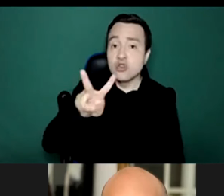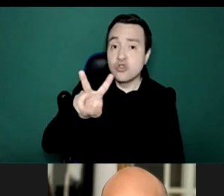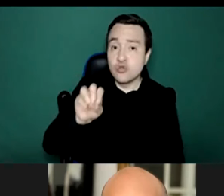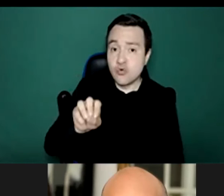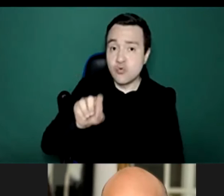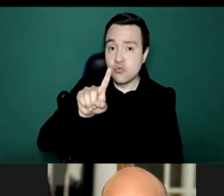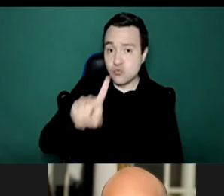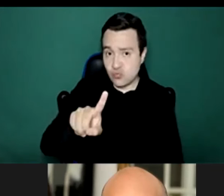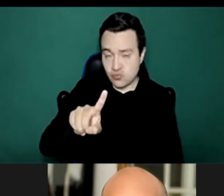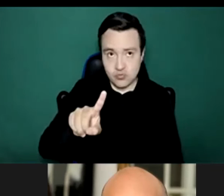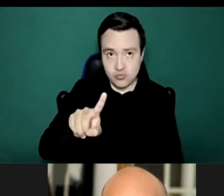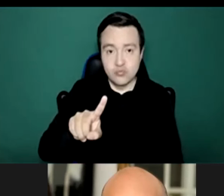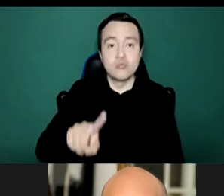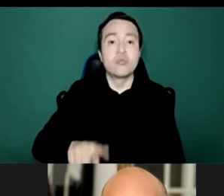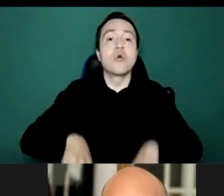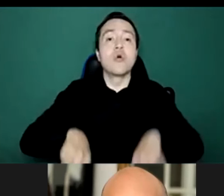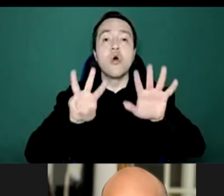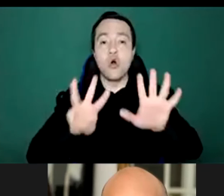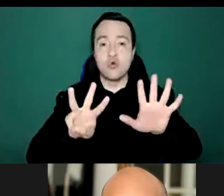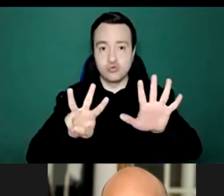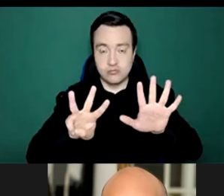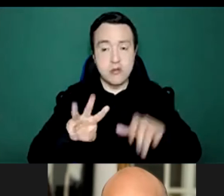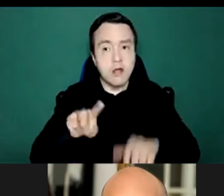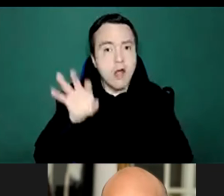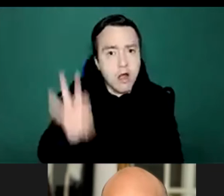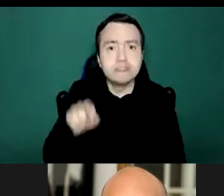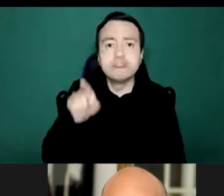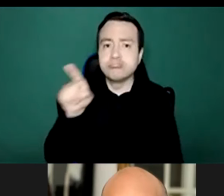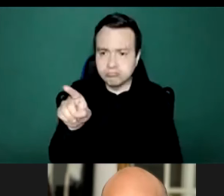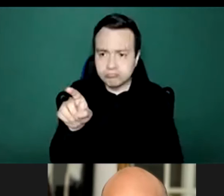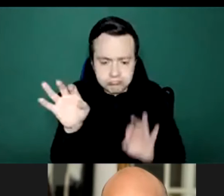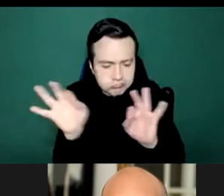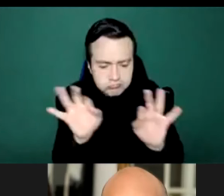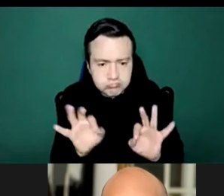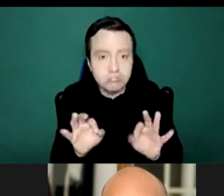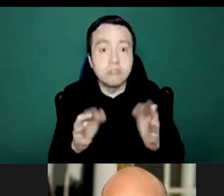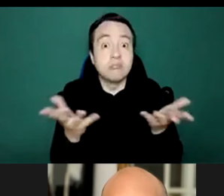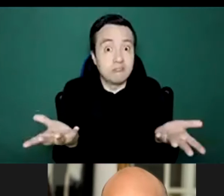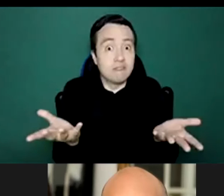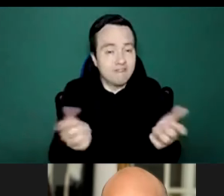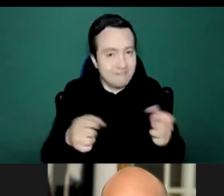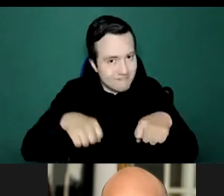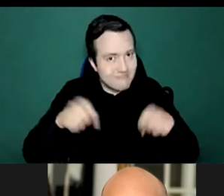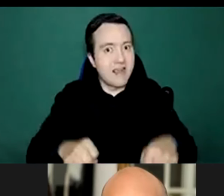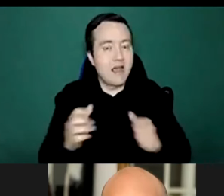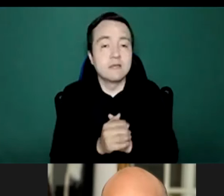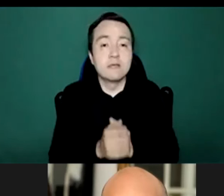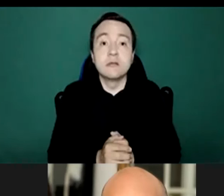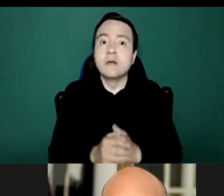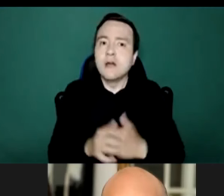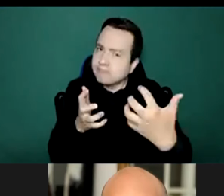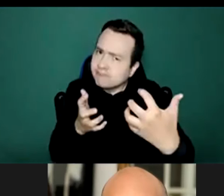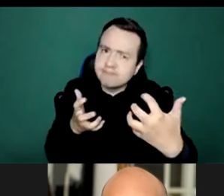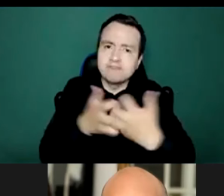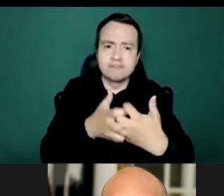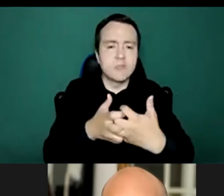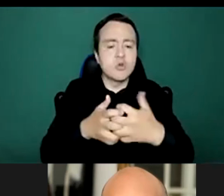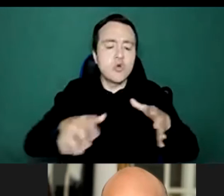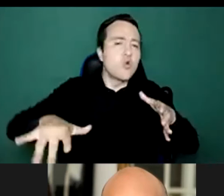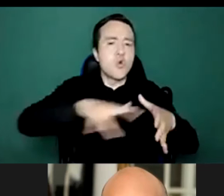central para alcanzar la salud universal. Pero los esfuerzos por transformar los sistemas de salud de